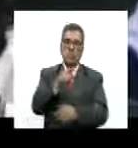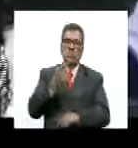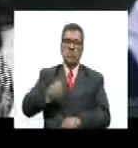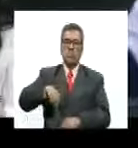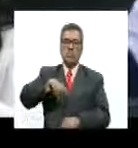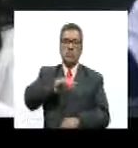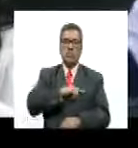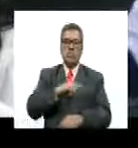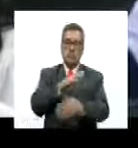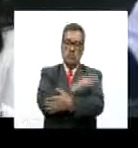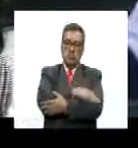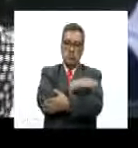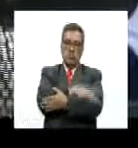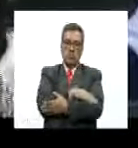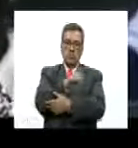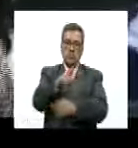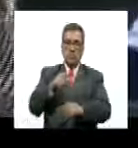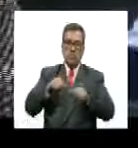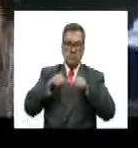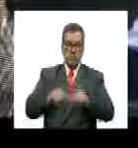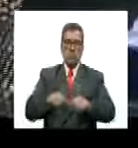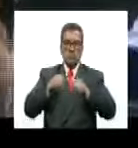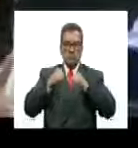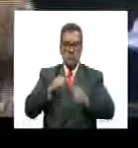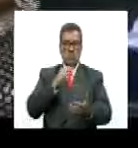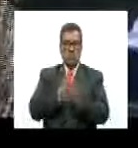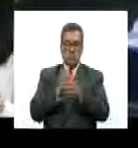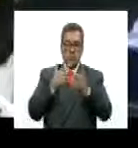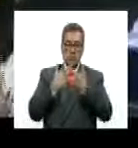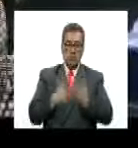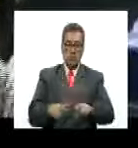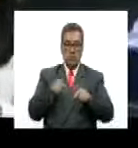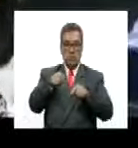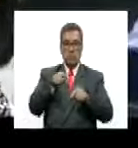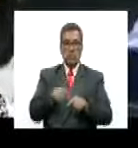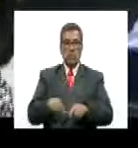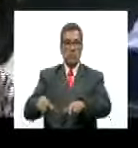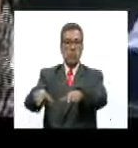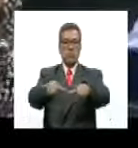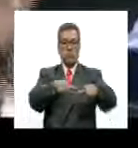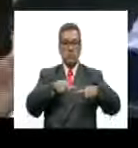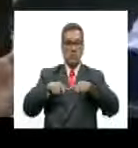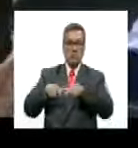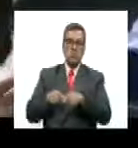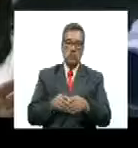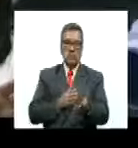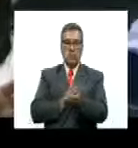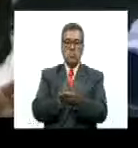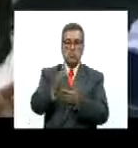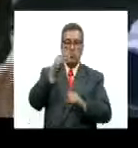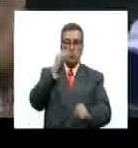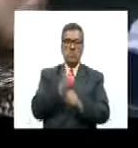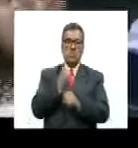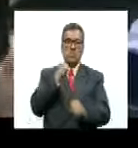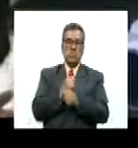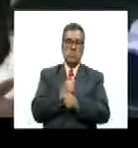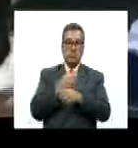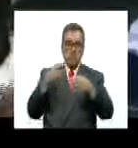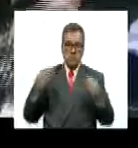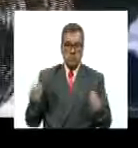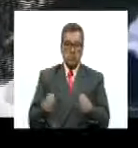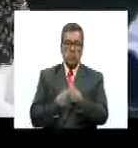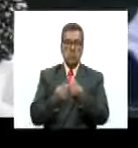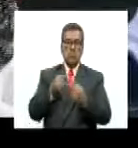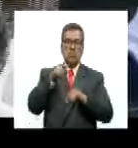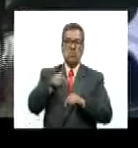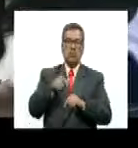nuestras felicitaciones por mantenerse siendo libres, independientes y soberanos y por continuar trabajando juntos